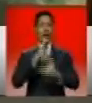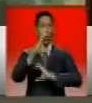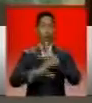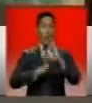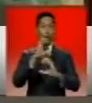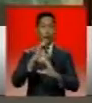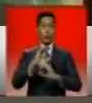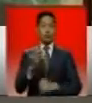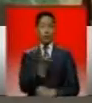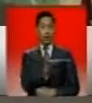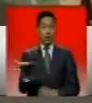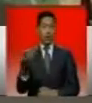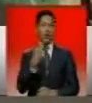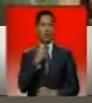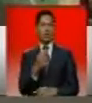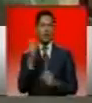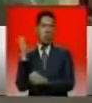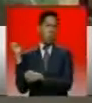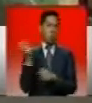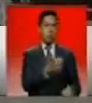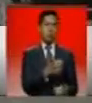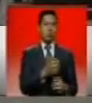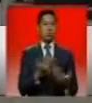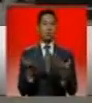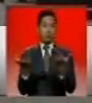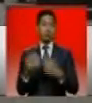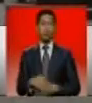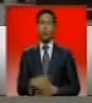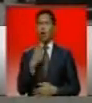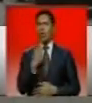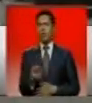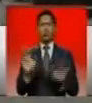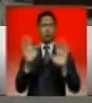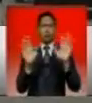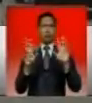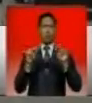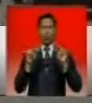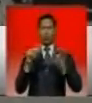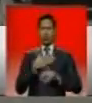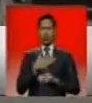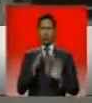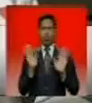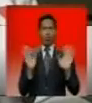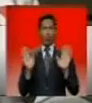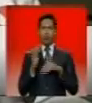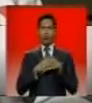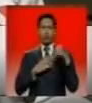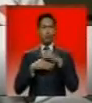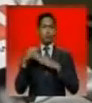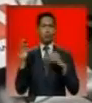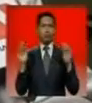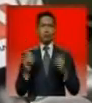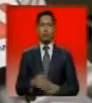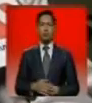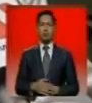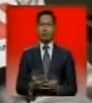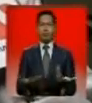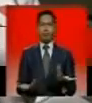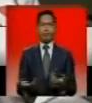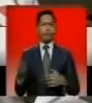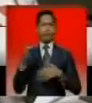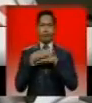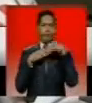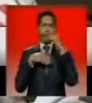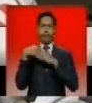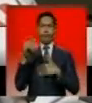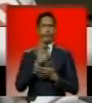donde lideran el cuestionamiento al gobierno local, niegan la vinculación con el hecho. Rechazamos totalmente la vinculación y